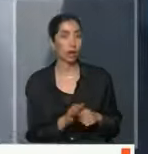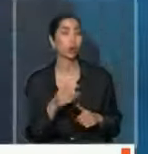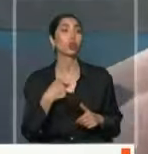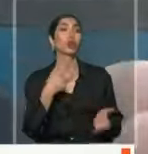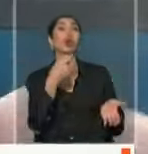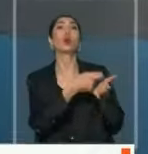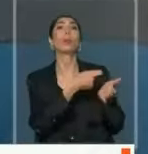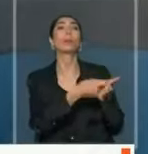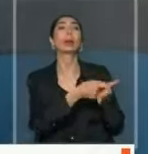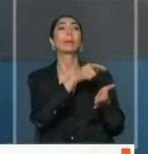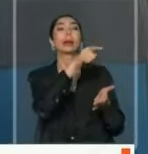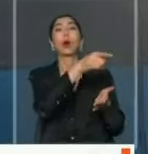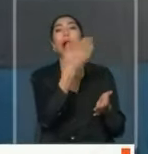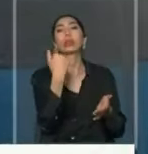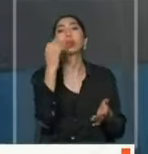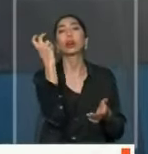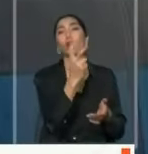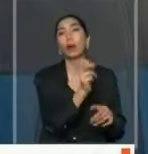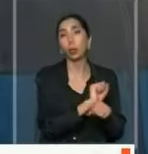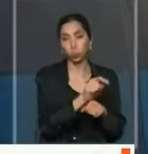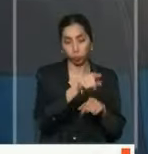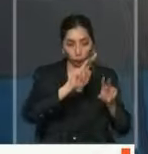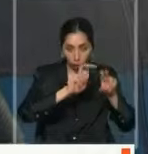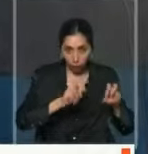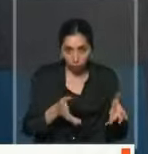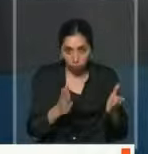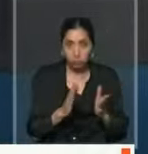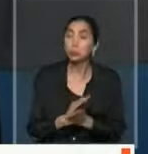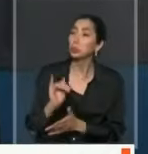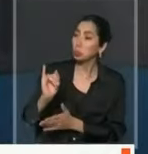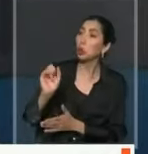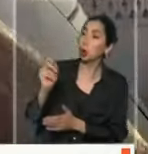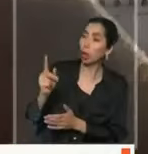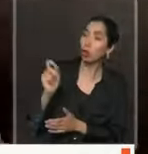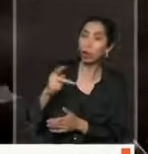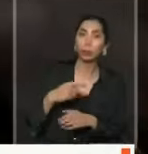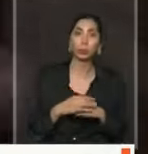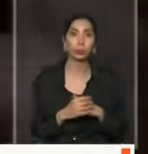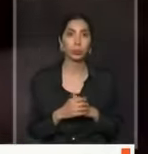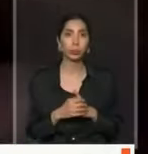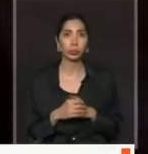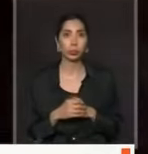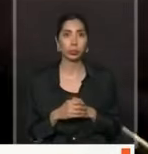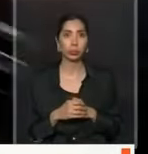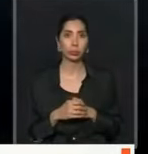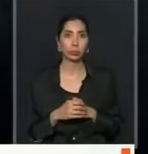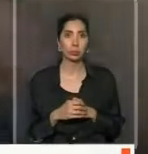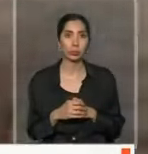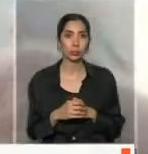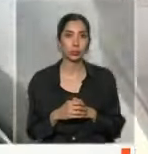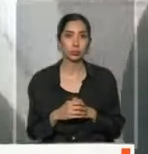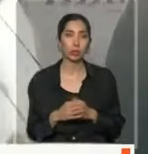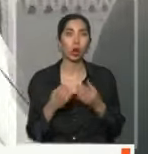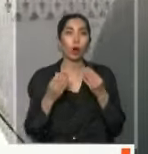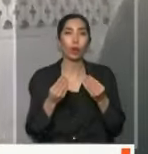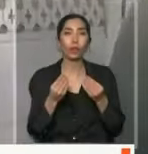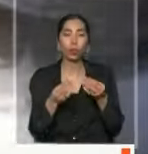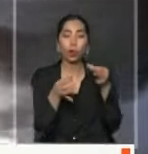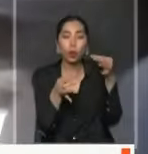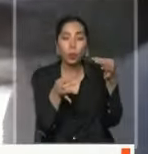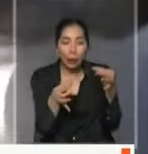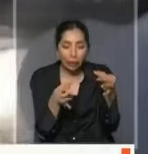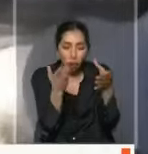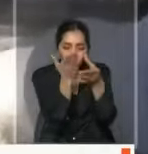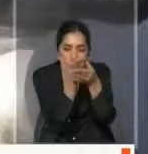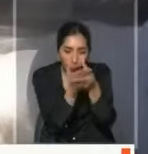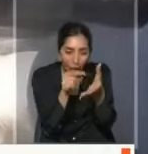robado. Pero si quieres lo revisa el número motocho, así todo, está todo sí. Impecable. Sí. Ya lo vamos a revisar. Sí, por ¿ya? supuesto. Y claro, si se dedicaban a adulterar toda la